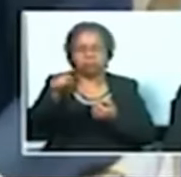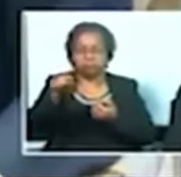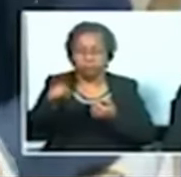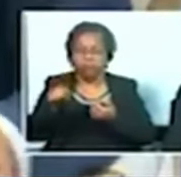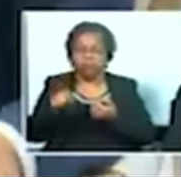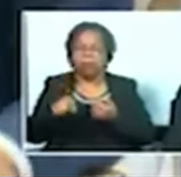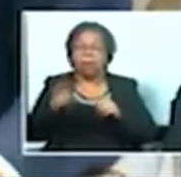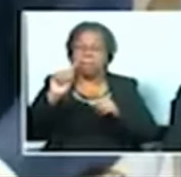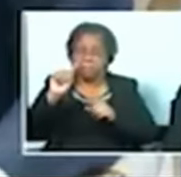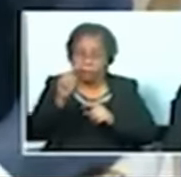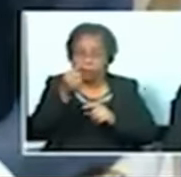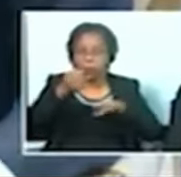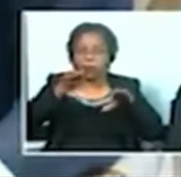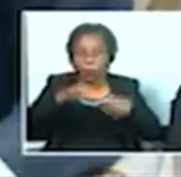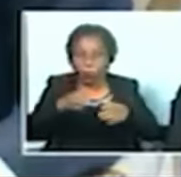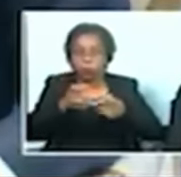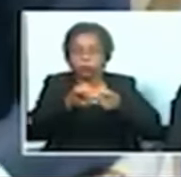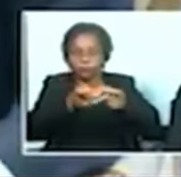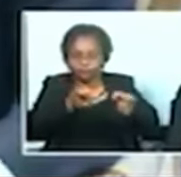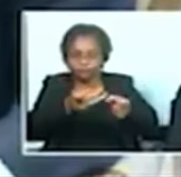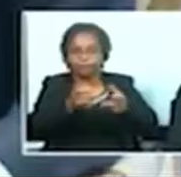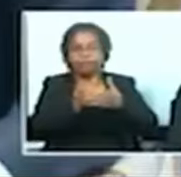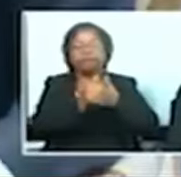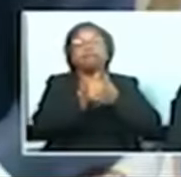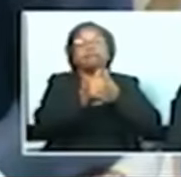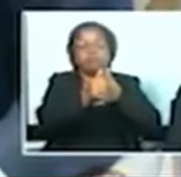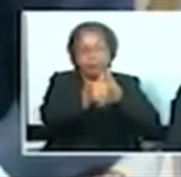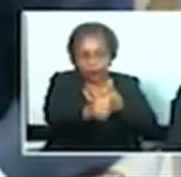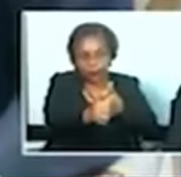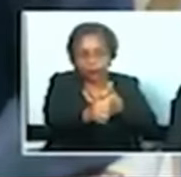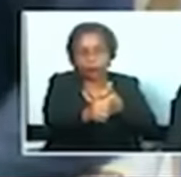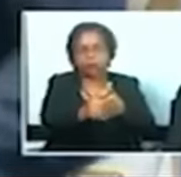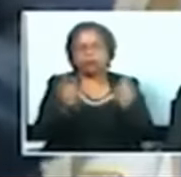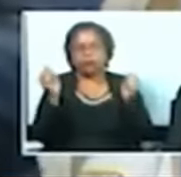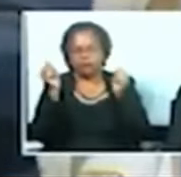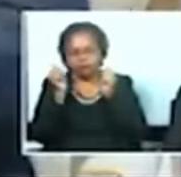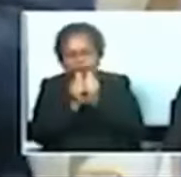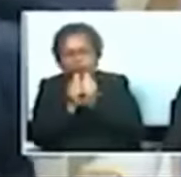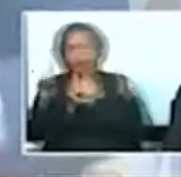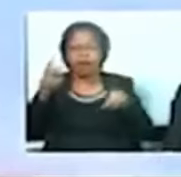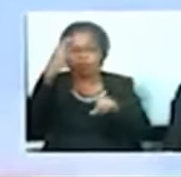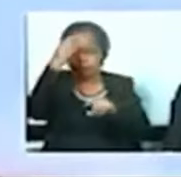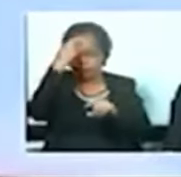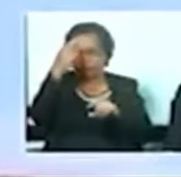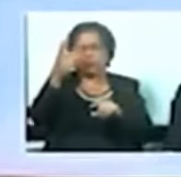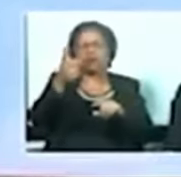algunos que fueron muy cómicos o que llamaron poderosamente la atención, porque uno decía, ah, bueno,